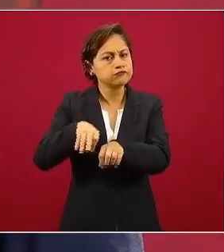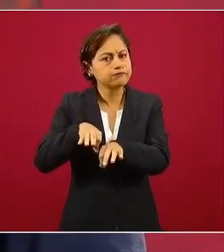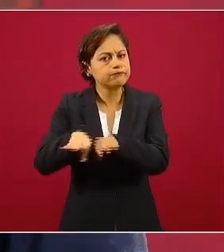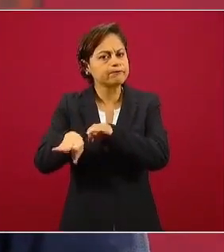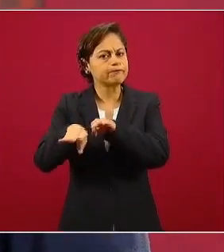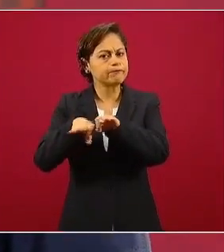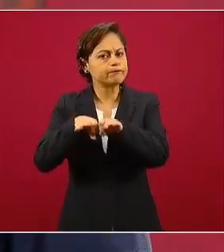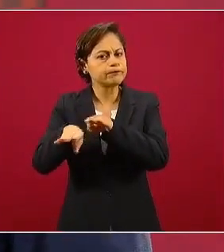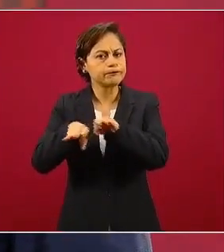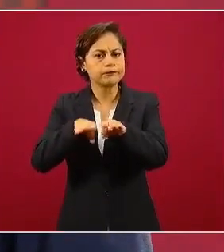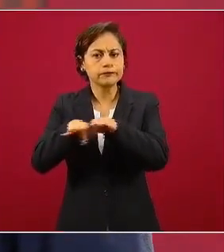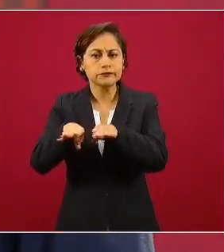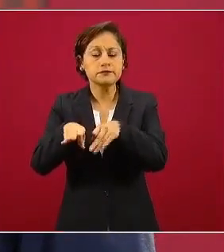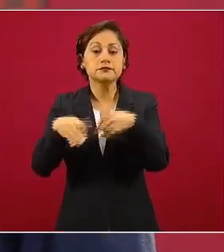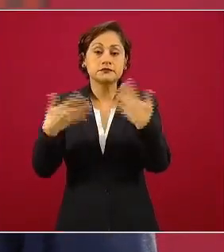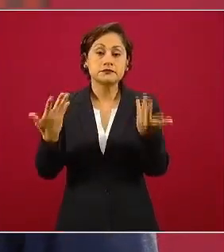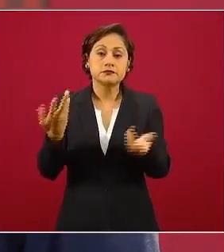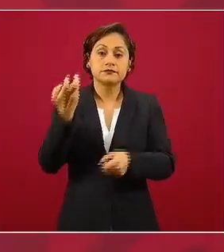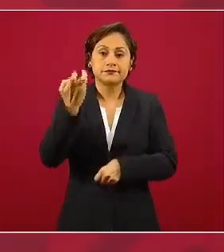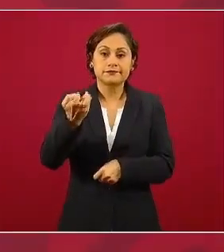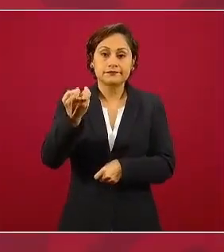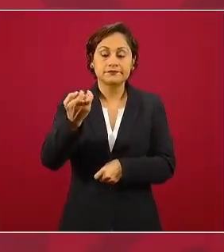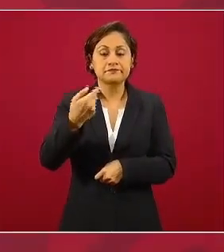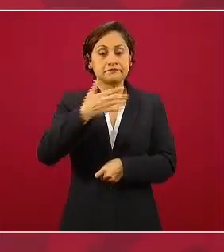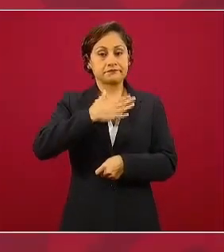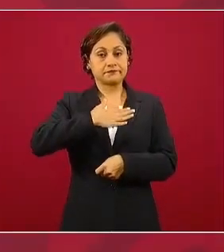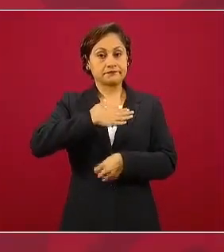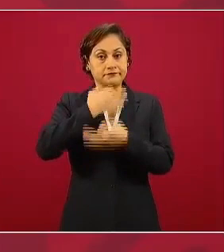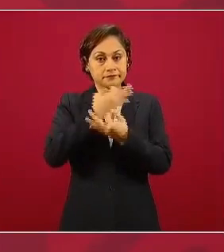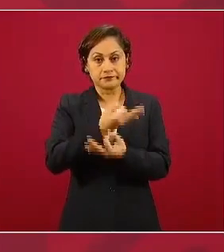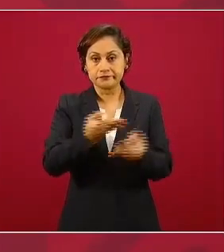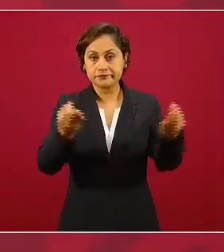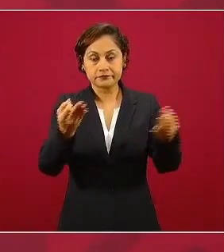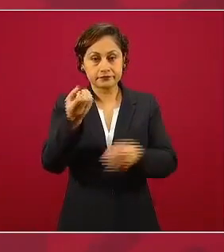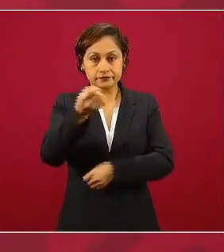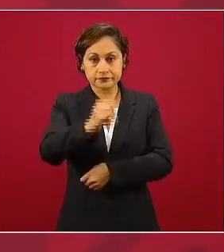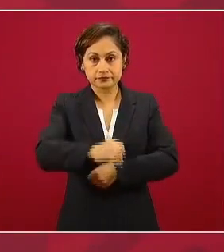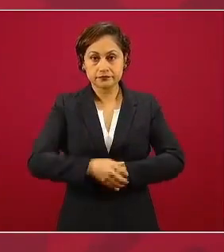Entonces, ese es el mensaje.